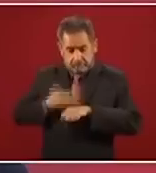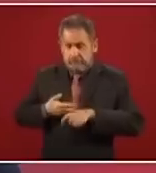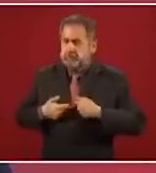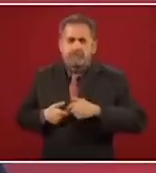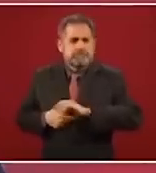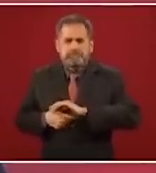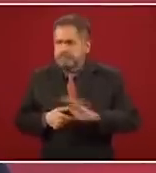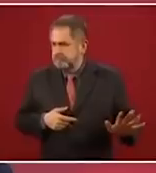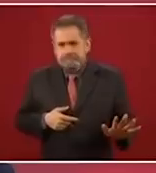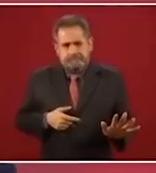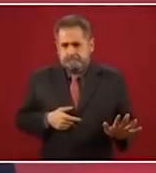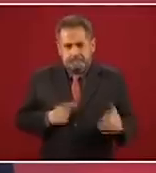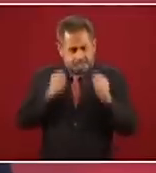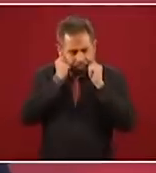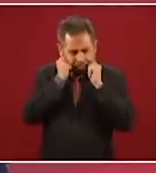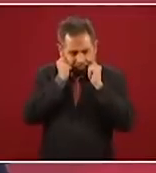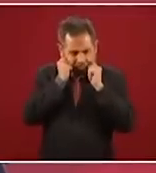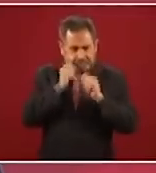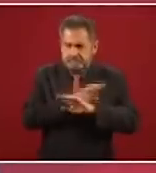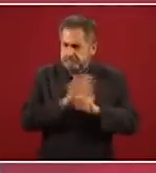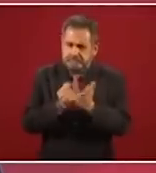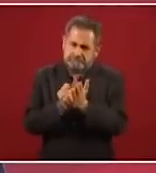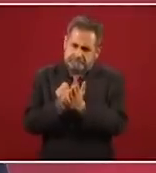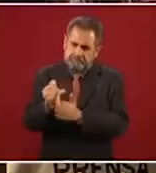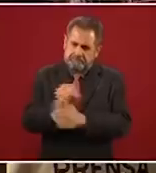nadie, sea quien sea.